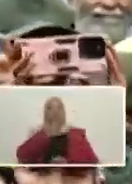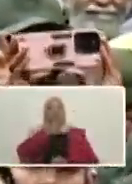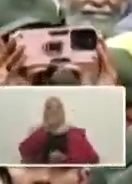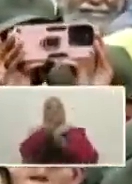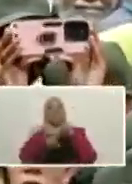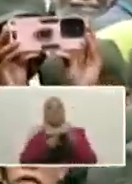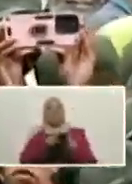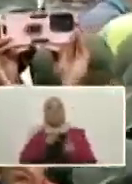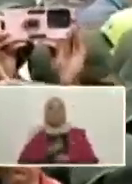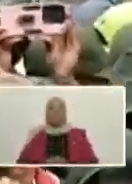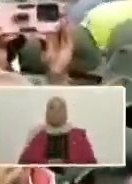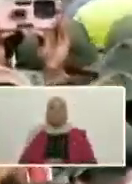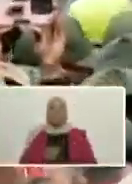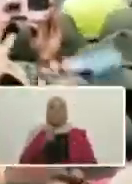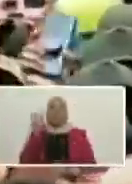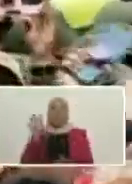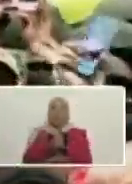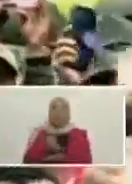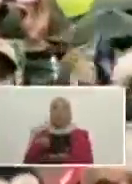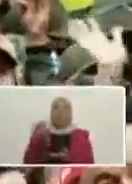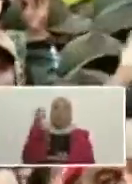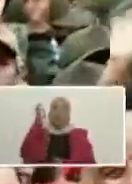¿Quiénes vieron la canción de Shakira?